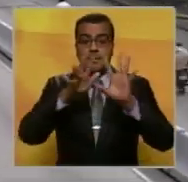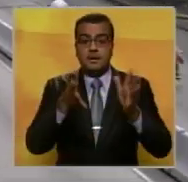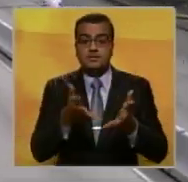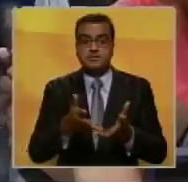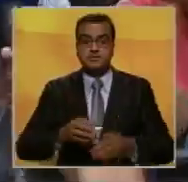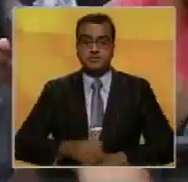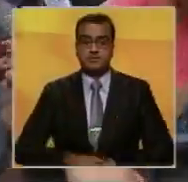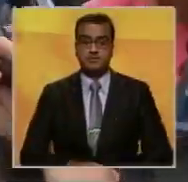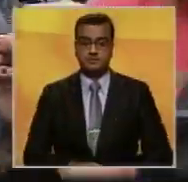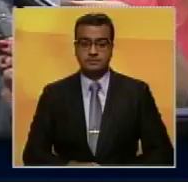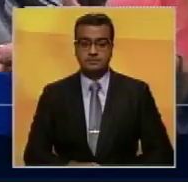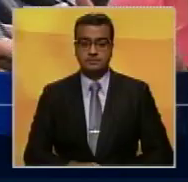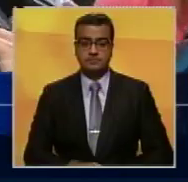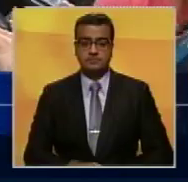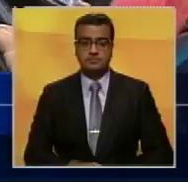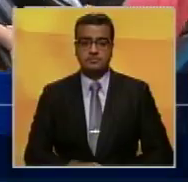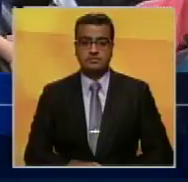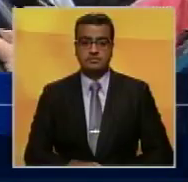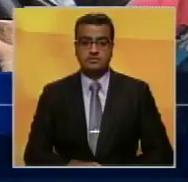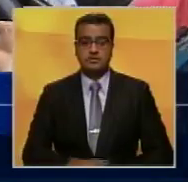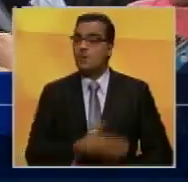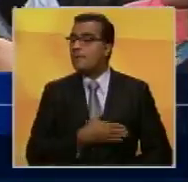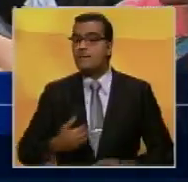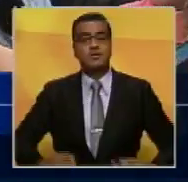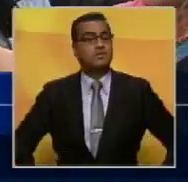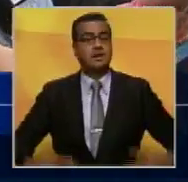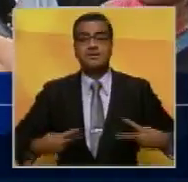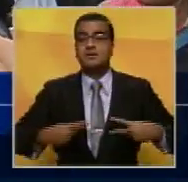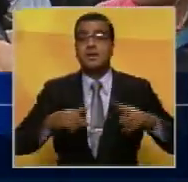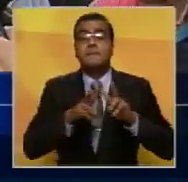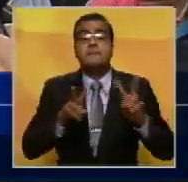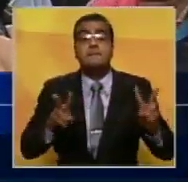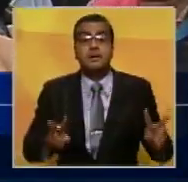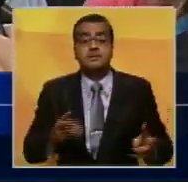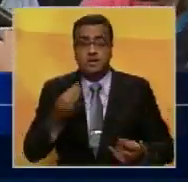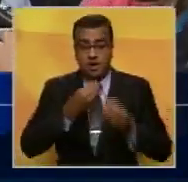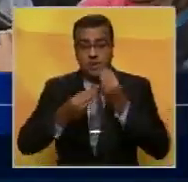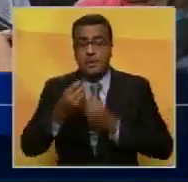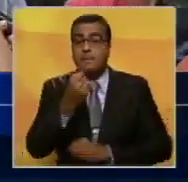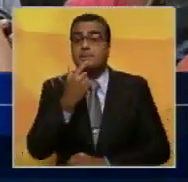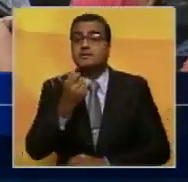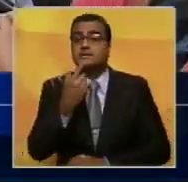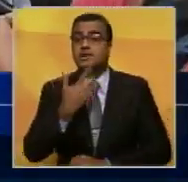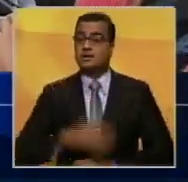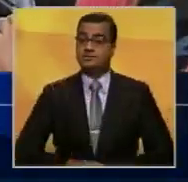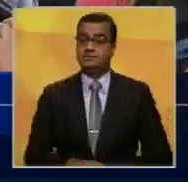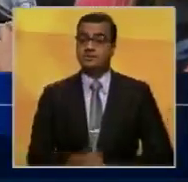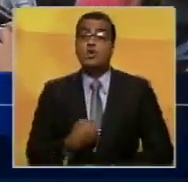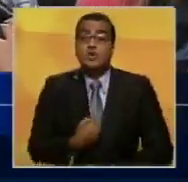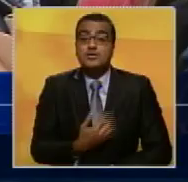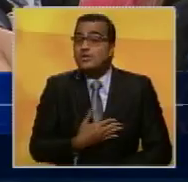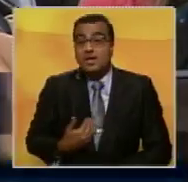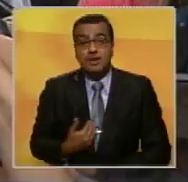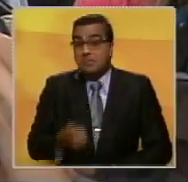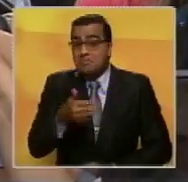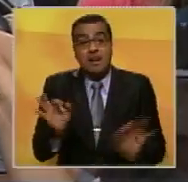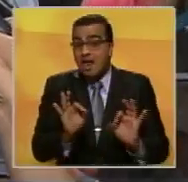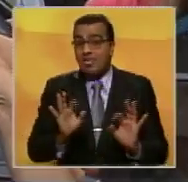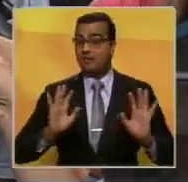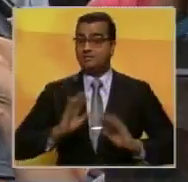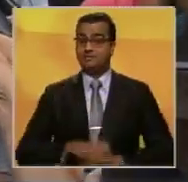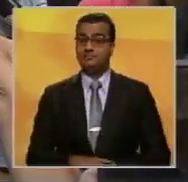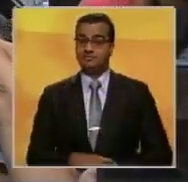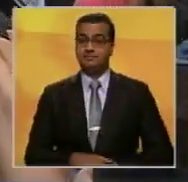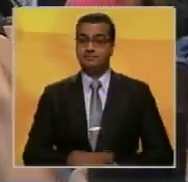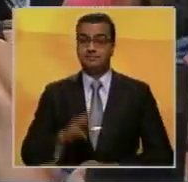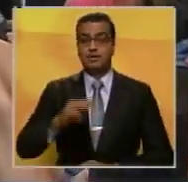país. Lo mejor de la vida, paz, comida y medicina. Más nada, ¿verdad?